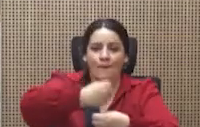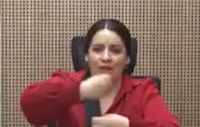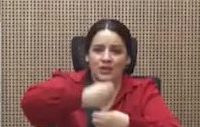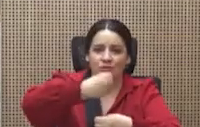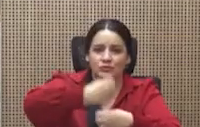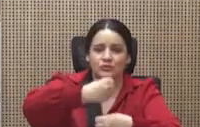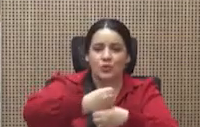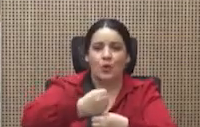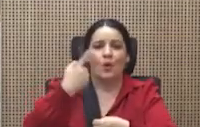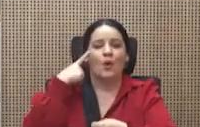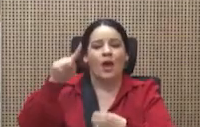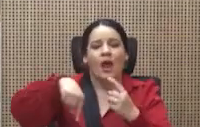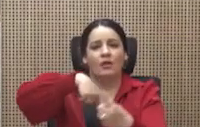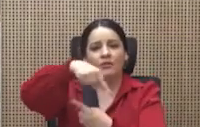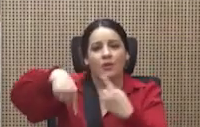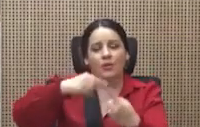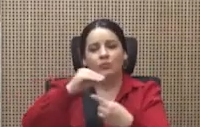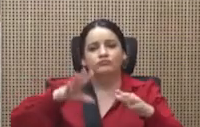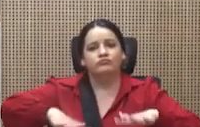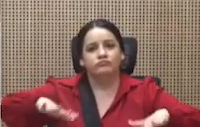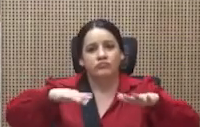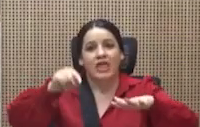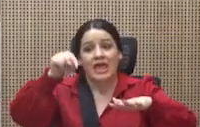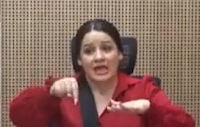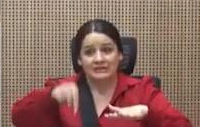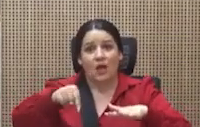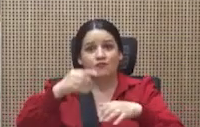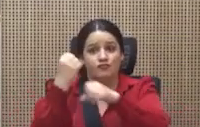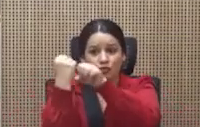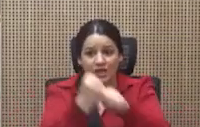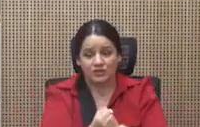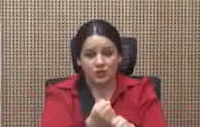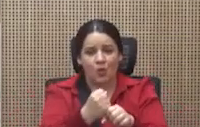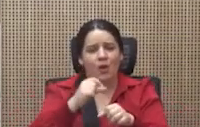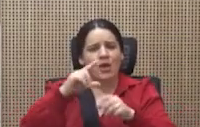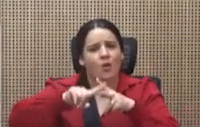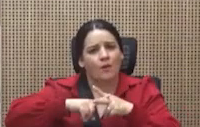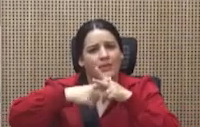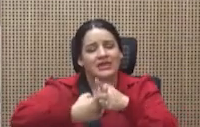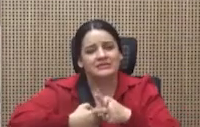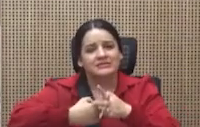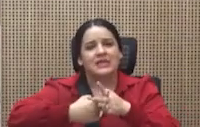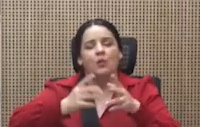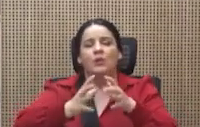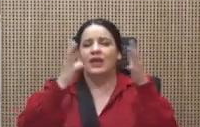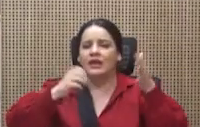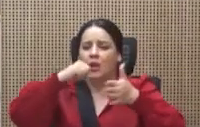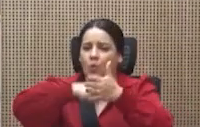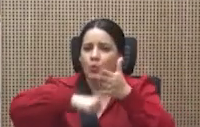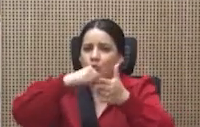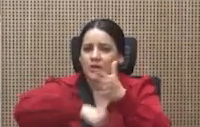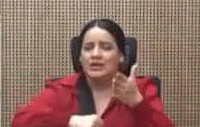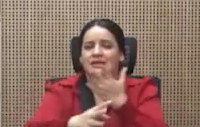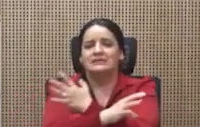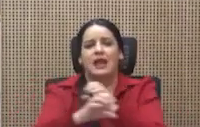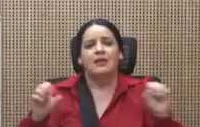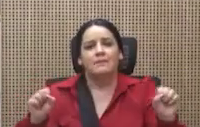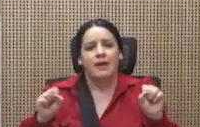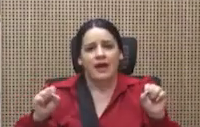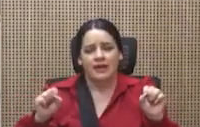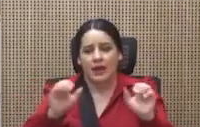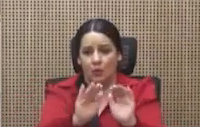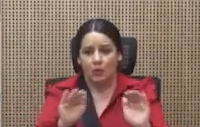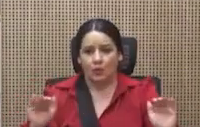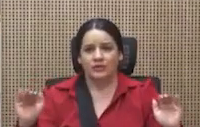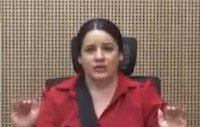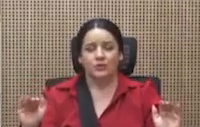underground Rey Road y desde dicha fundación emprende una voraz lucha por rescatar niños y adolescentes de Las garras del oscuro mundo de la